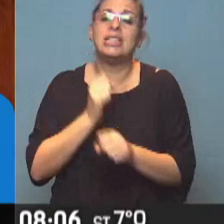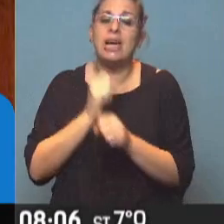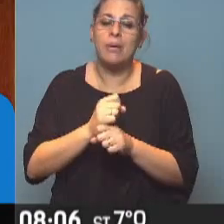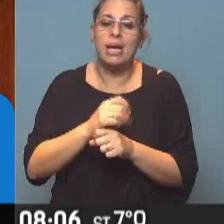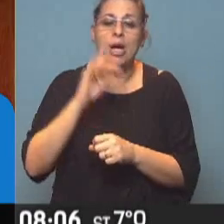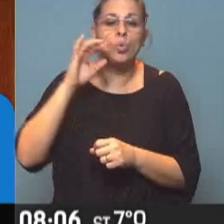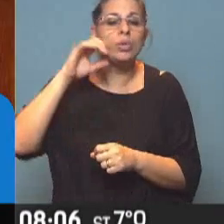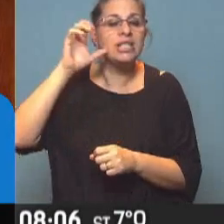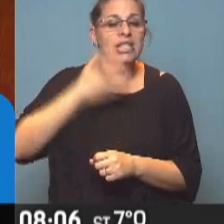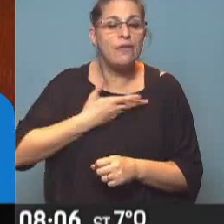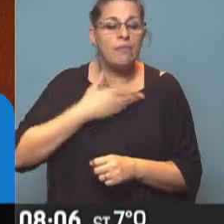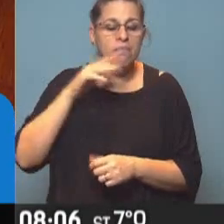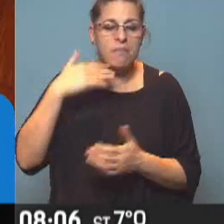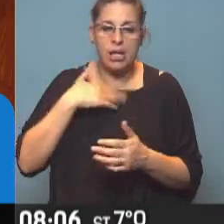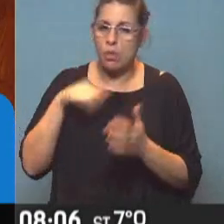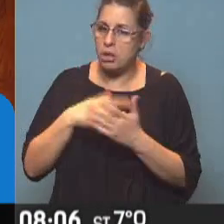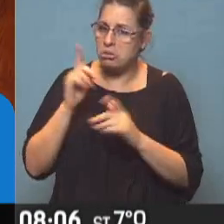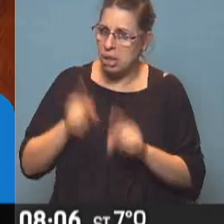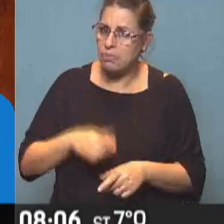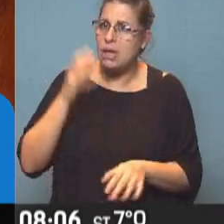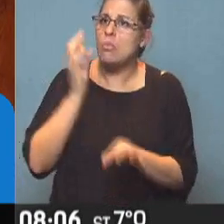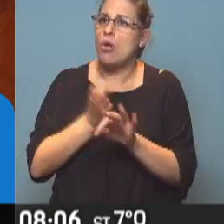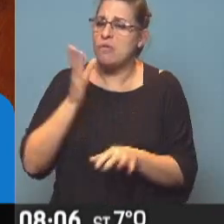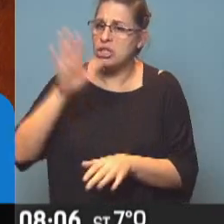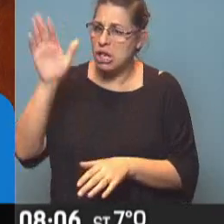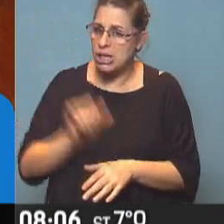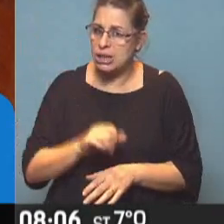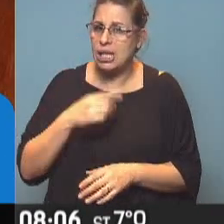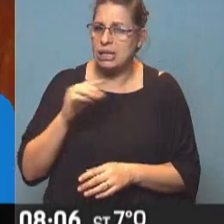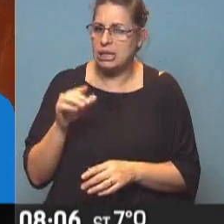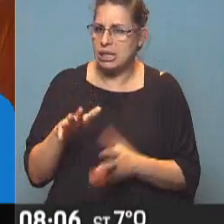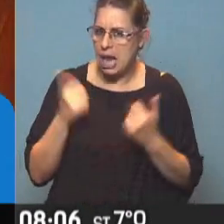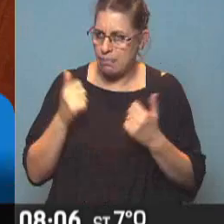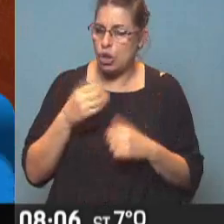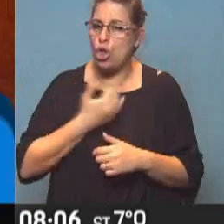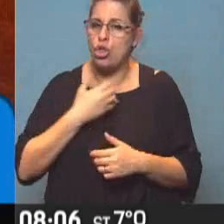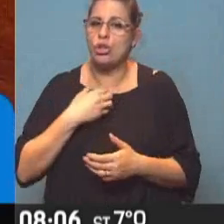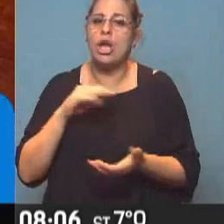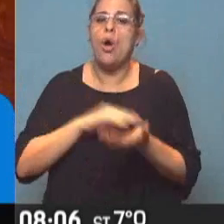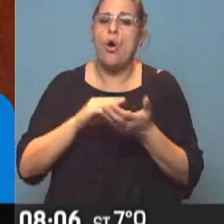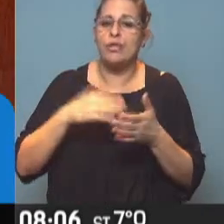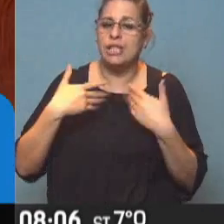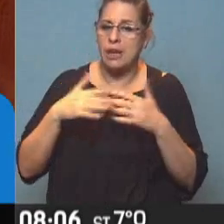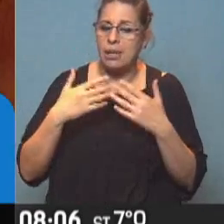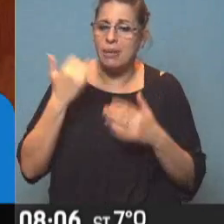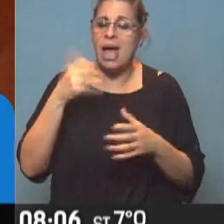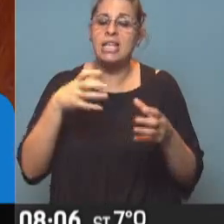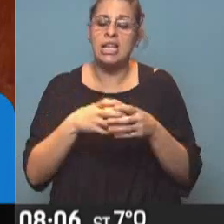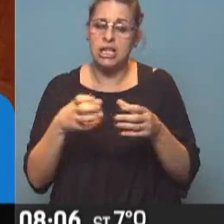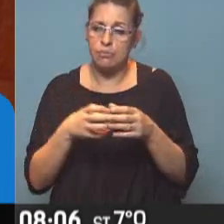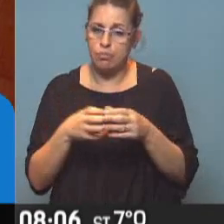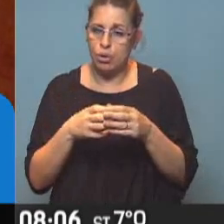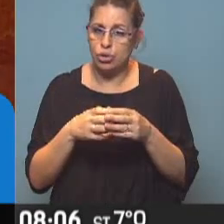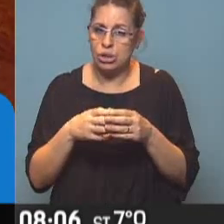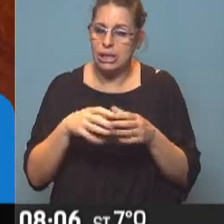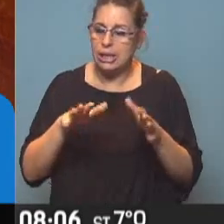México, pero tenemos la capacidad también de traer especialistas en unas horas. De nuestra oficina regional en Panamá, hay equipos de